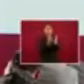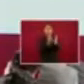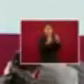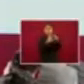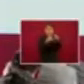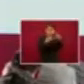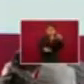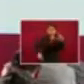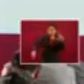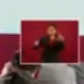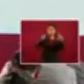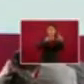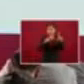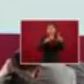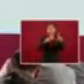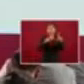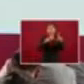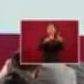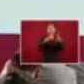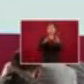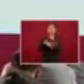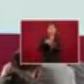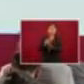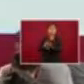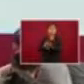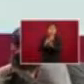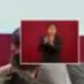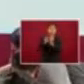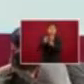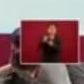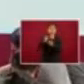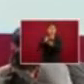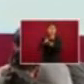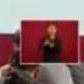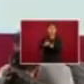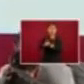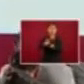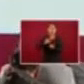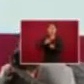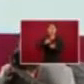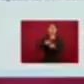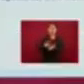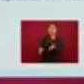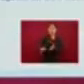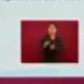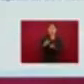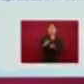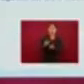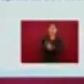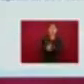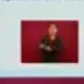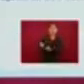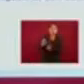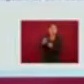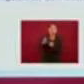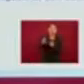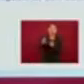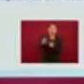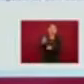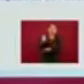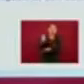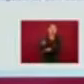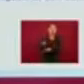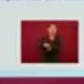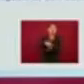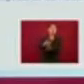día de ayer el Consejo de Salubridad anunciaría la emergencia, pero pues esperábamos que el día de hoy lo diera a conocer y no ha ocurrido efectivamente. ¿Cómo